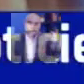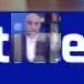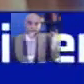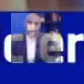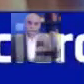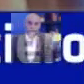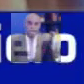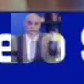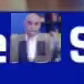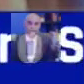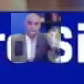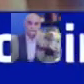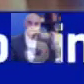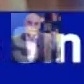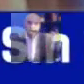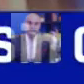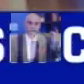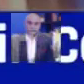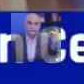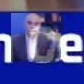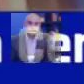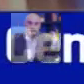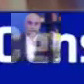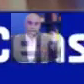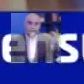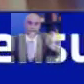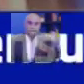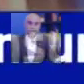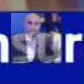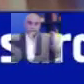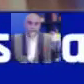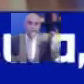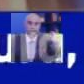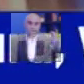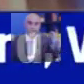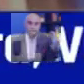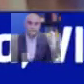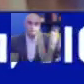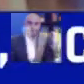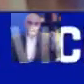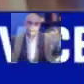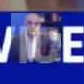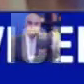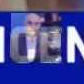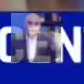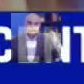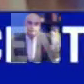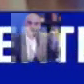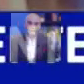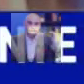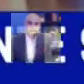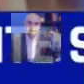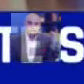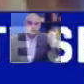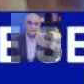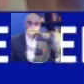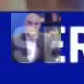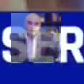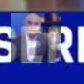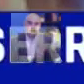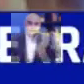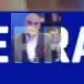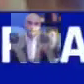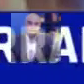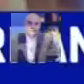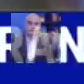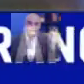los amparos que los tienen, yo creo que ya ahí en su machote, ya nada más le cambian amparo contra ley de la industria eléctrica, le van a borrar eso y le van ahora amparo contra